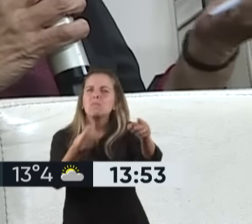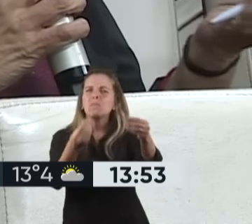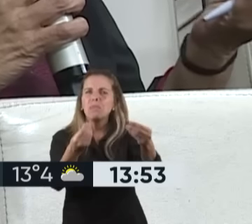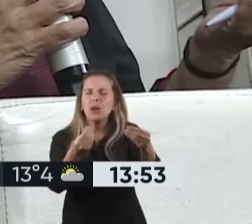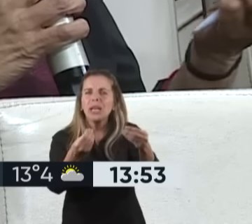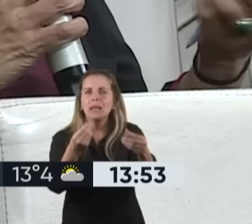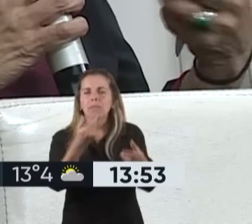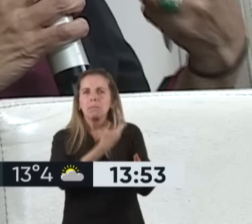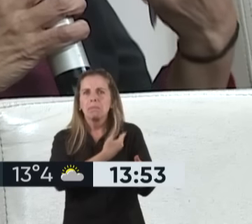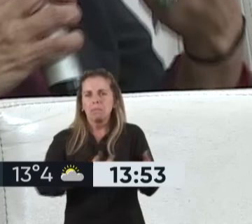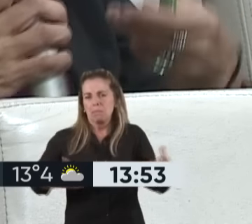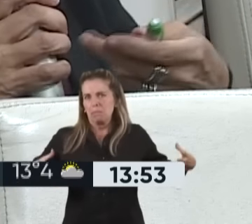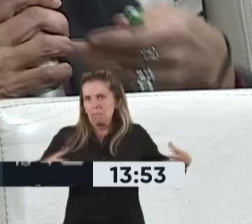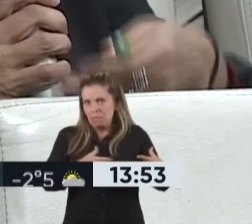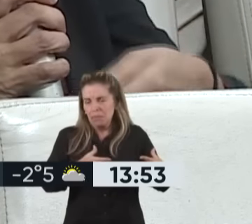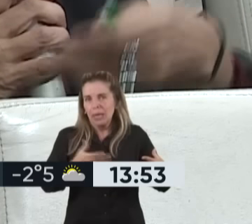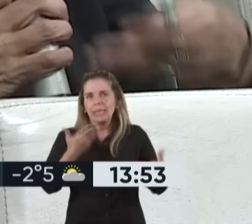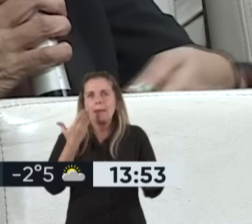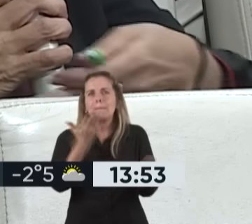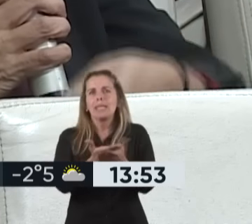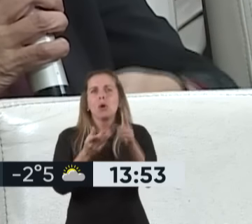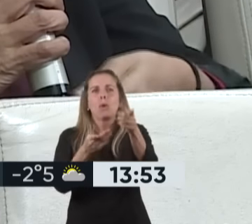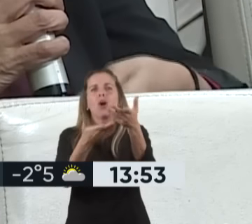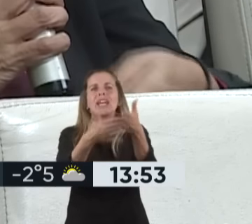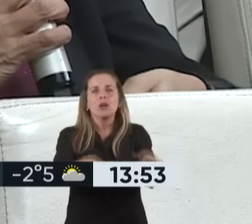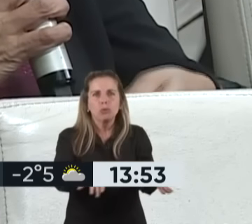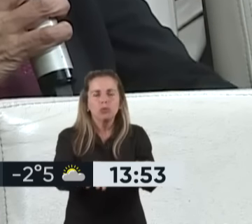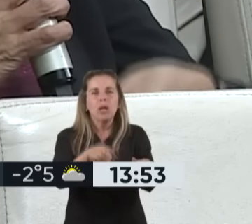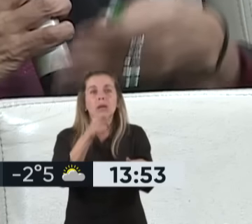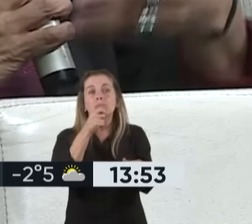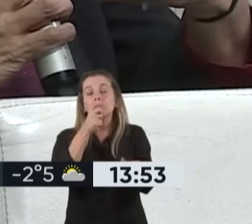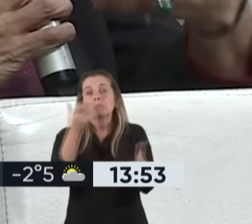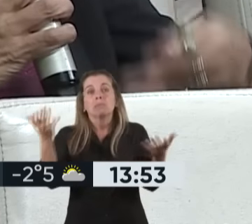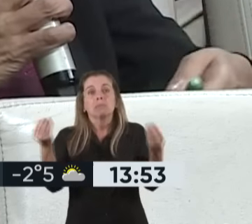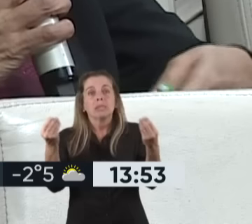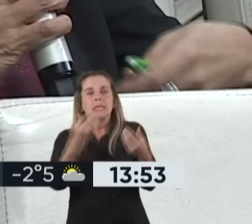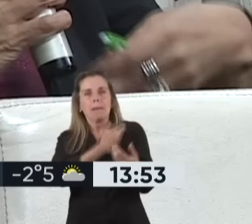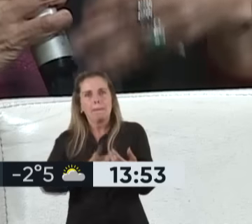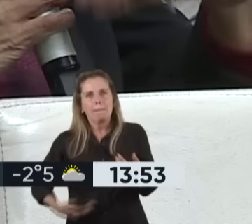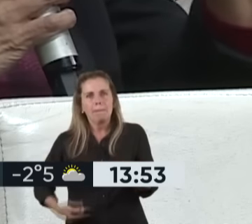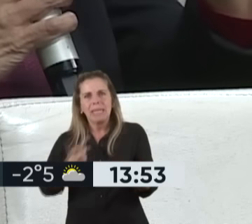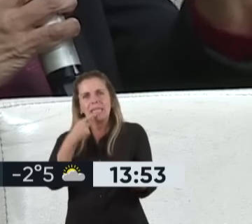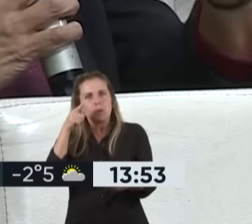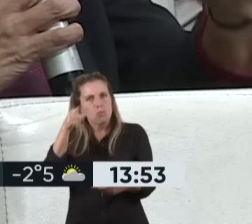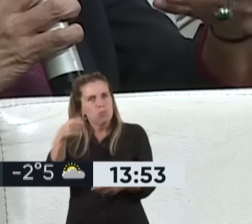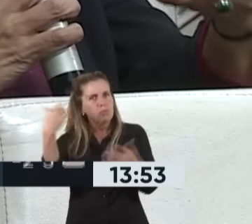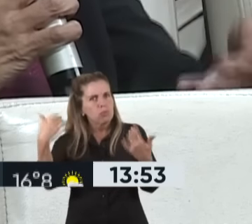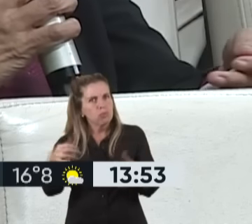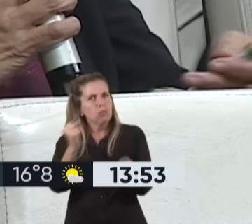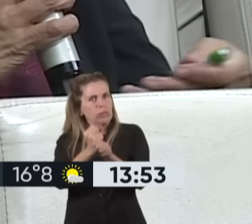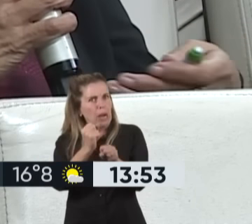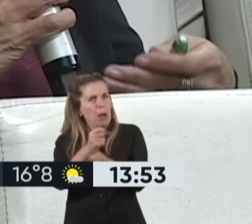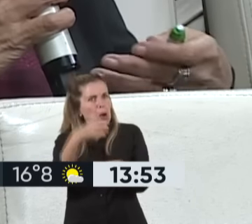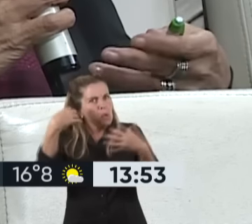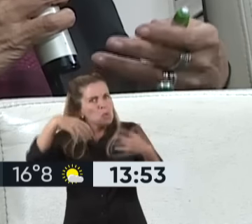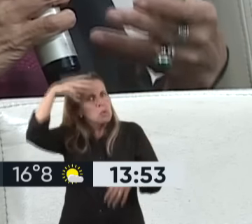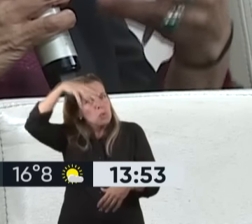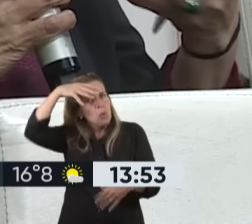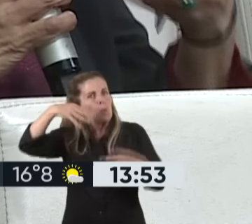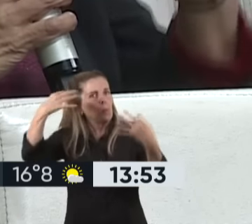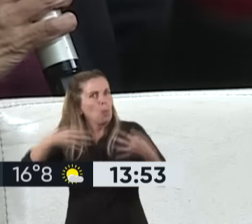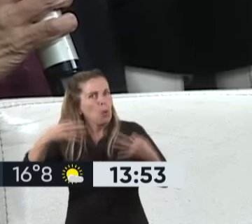la renuncia si tu trabajo ha sido, según dice el presidente, tan importante? Hiciste la doctrina Bullrich,